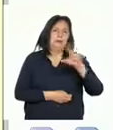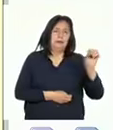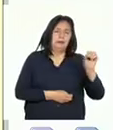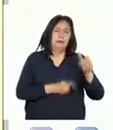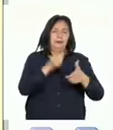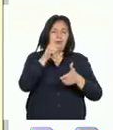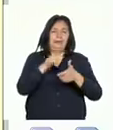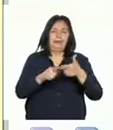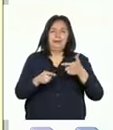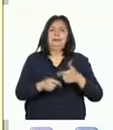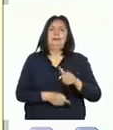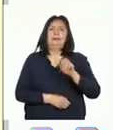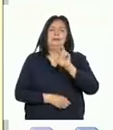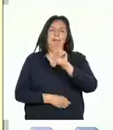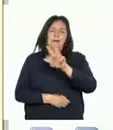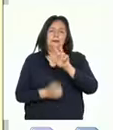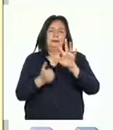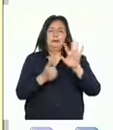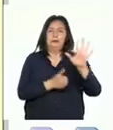7.300 entre